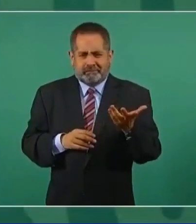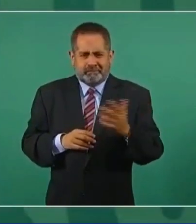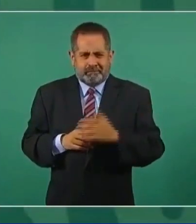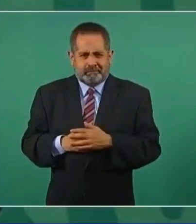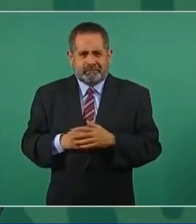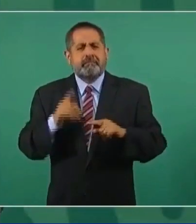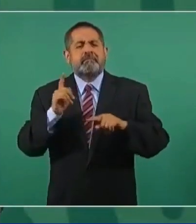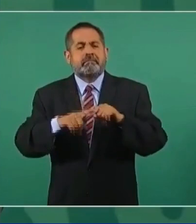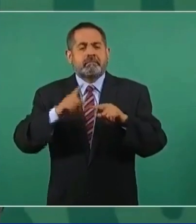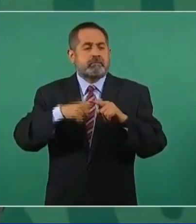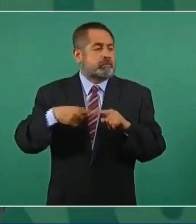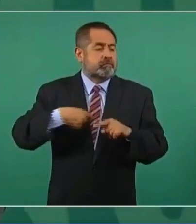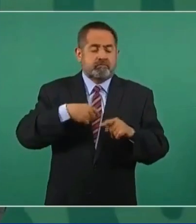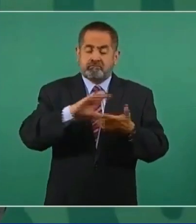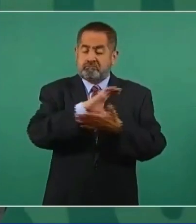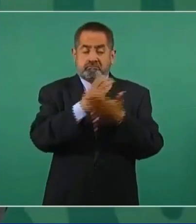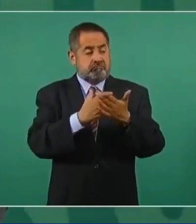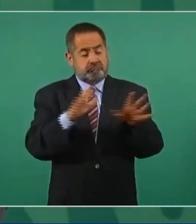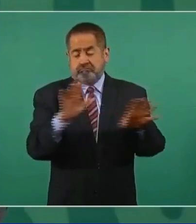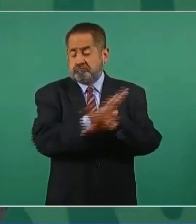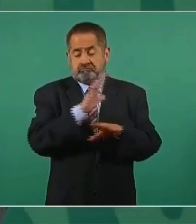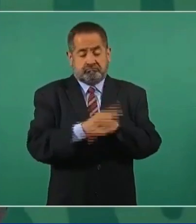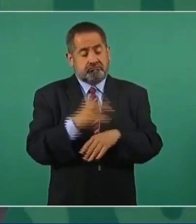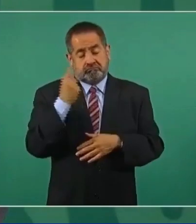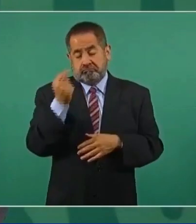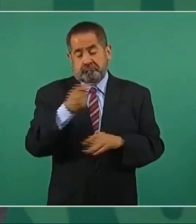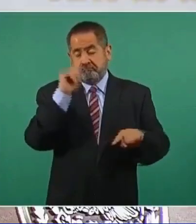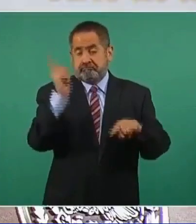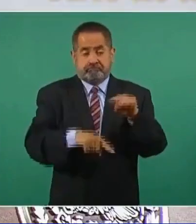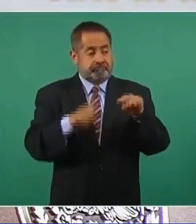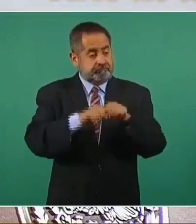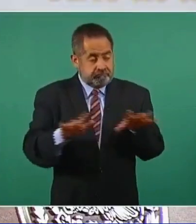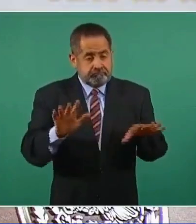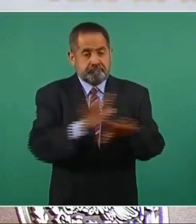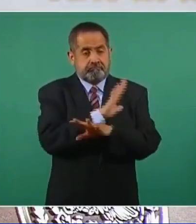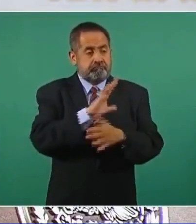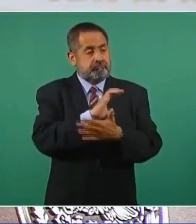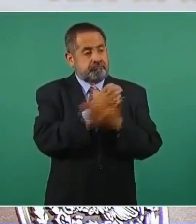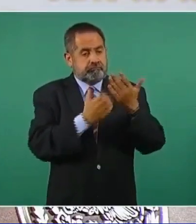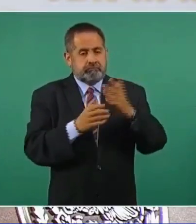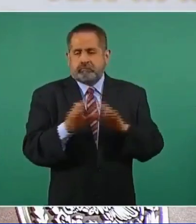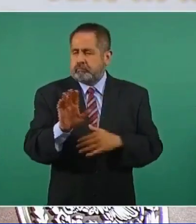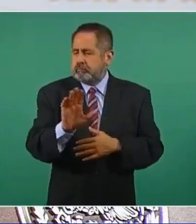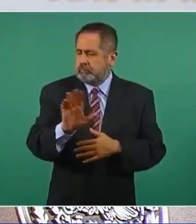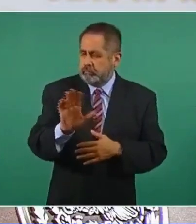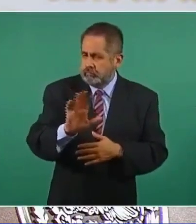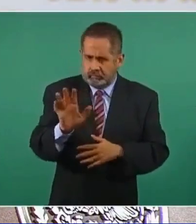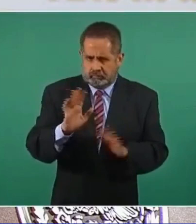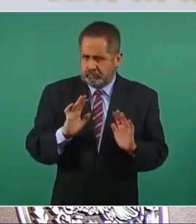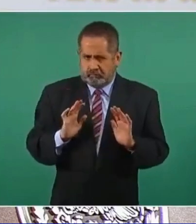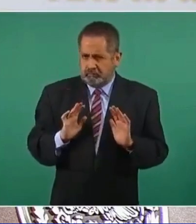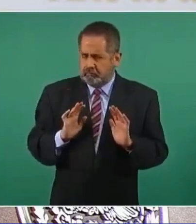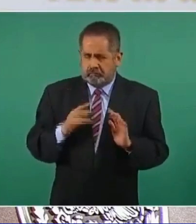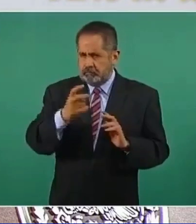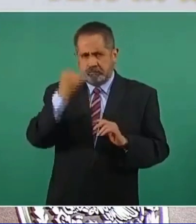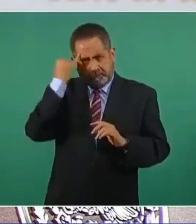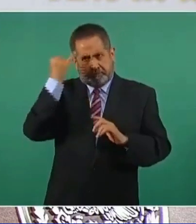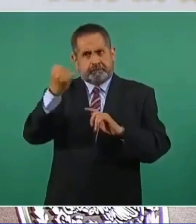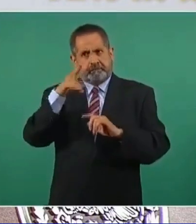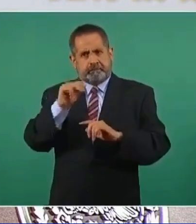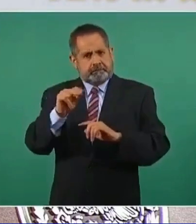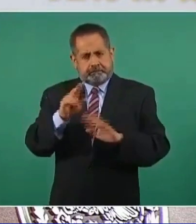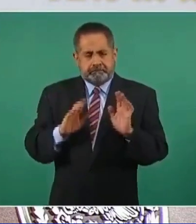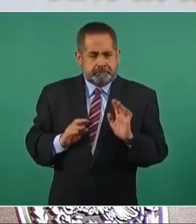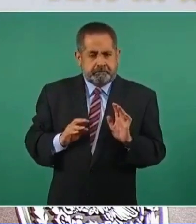de que estamos cambiando las reglas, de que se están